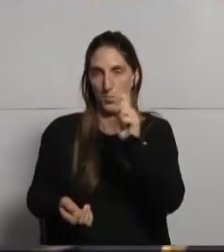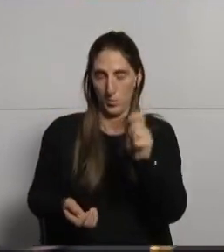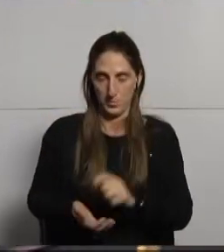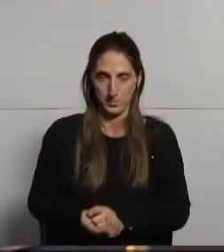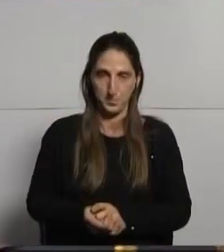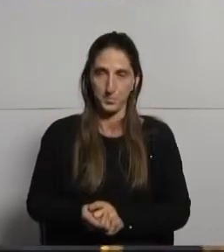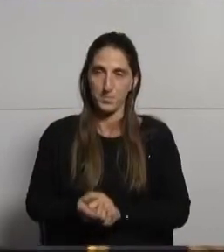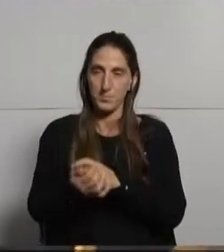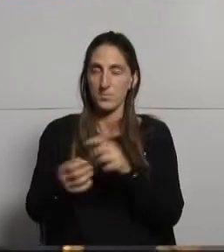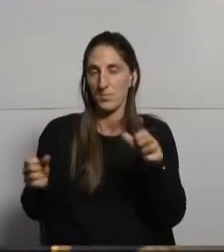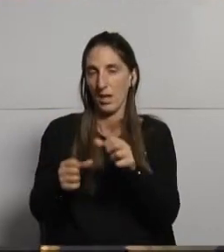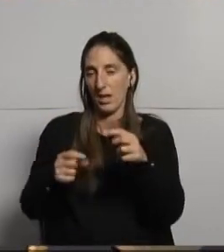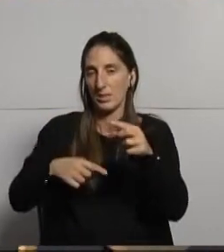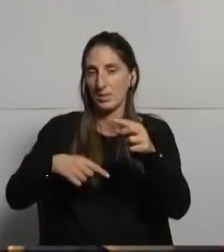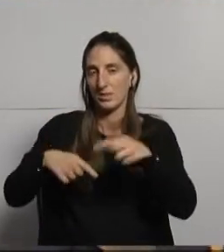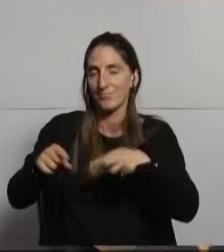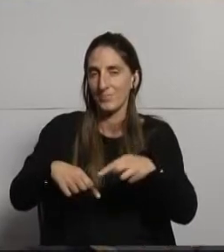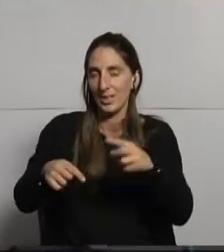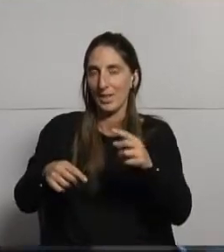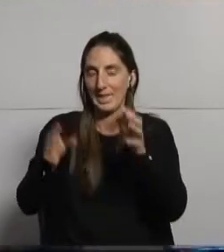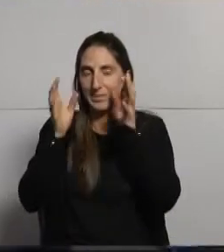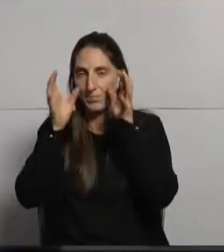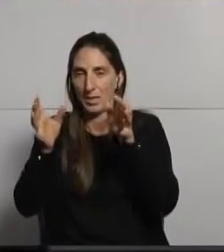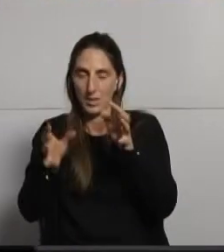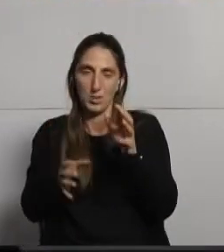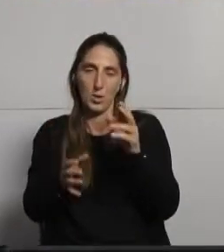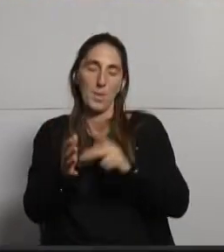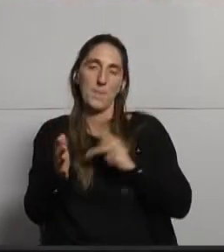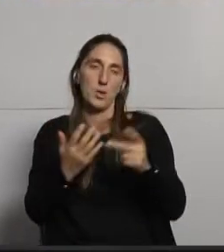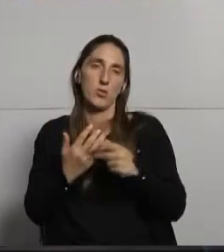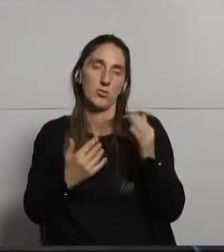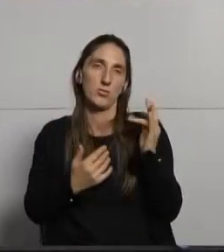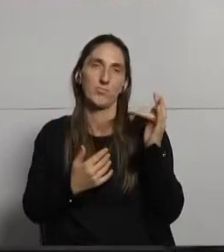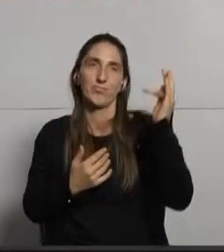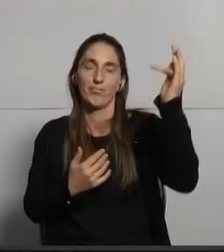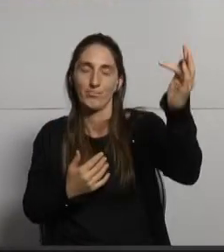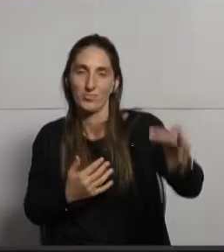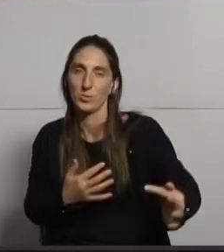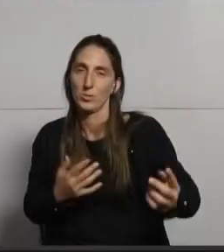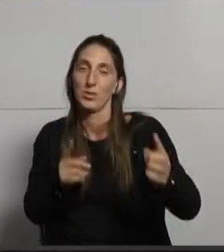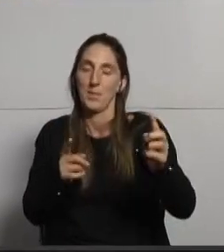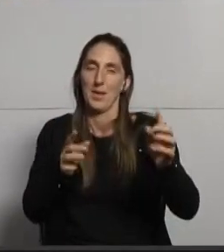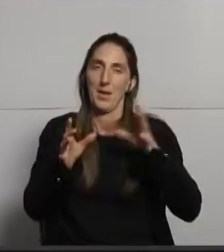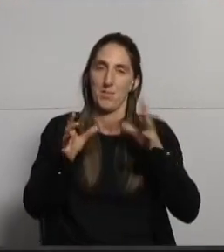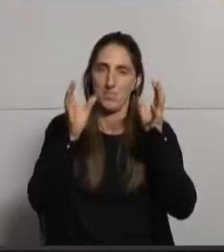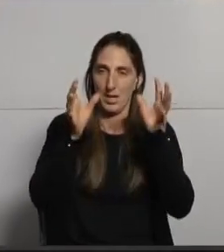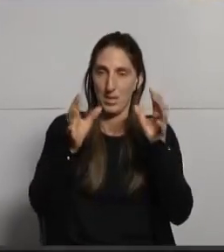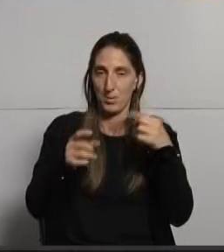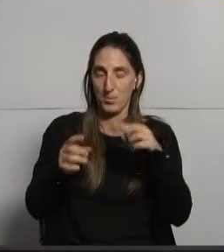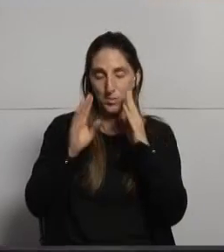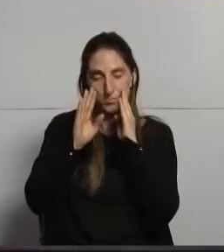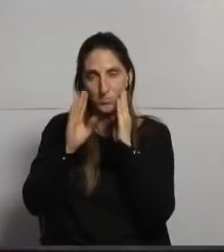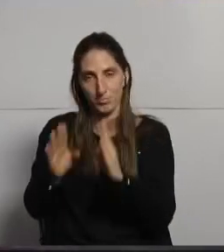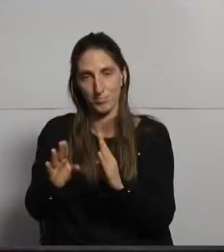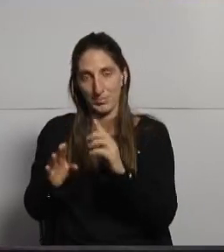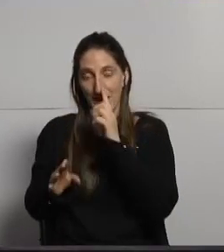Y gestionan los riesgos. O sea, los proyectos a largo plazo también los gestionan los riesgos. Pero de alguna manera, en este enfoque mucho